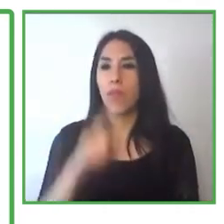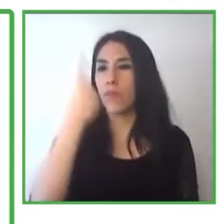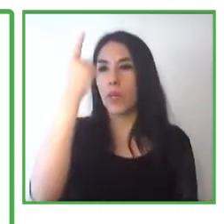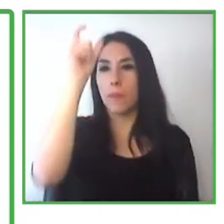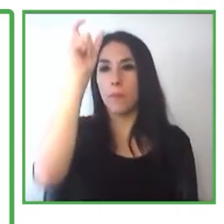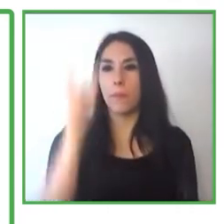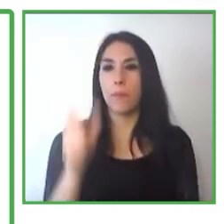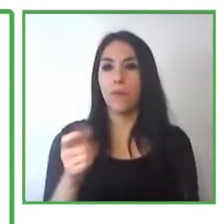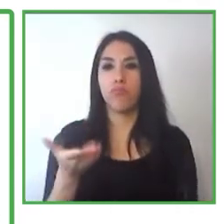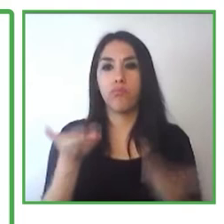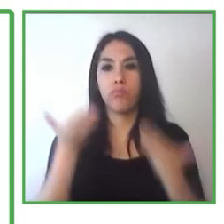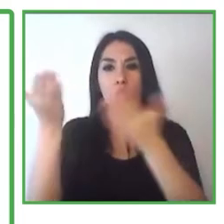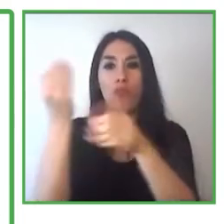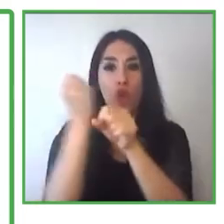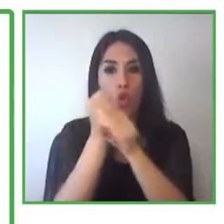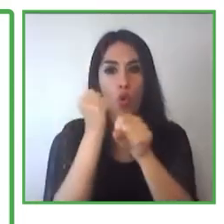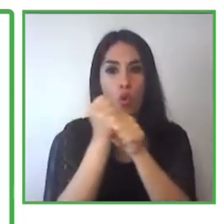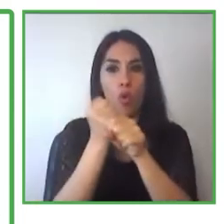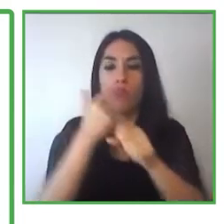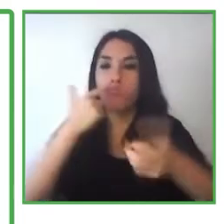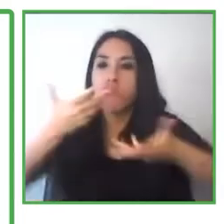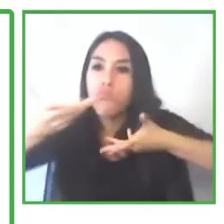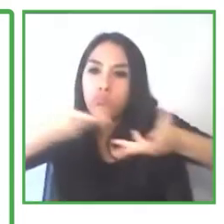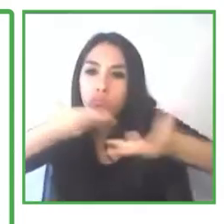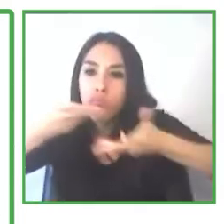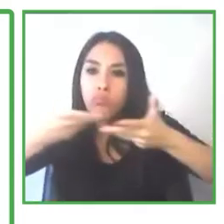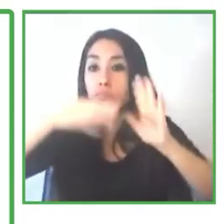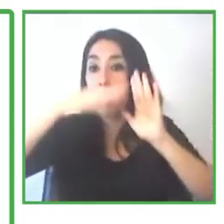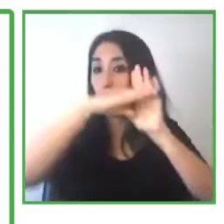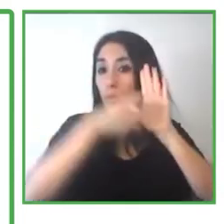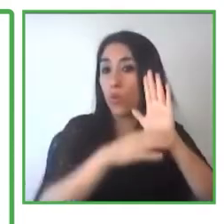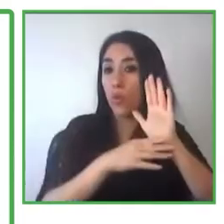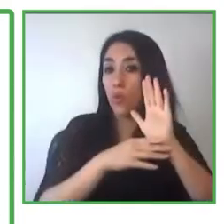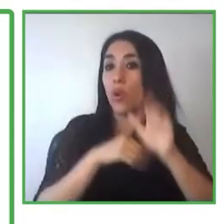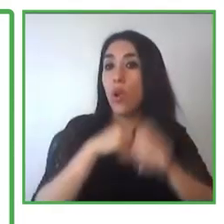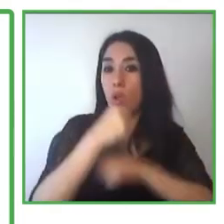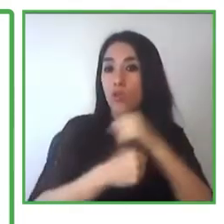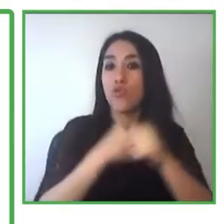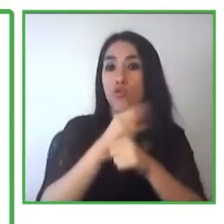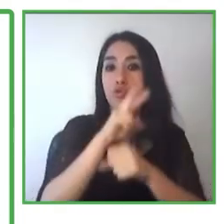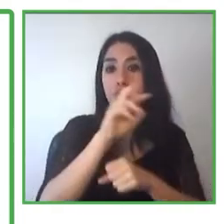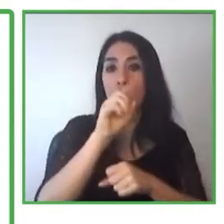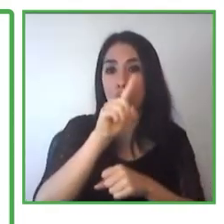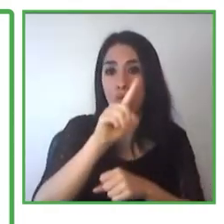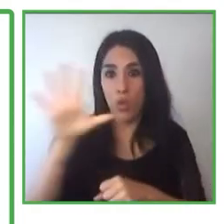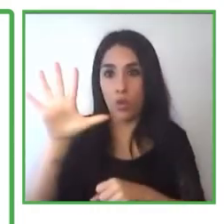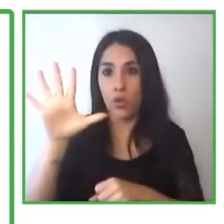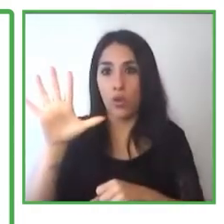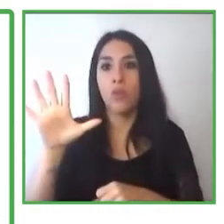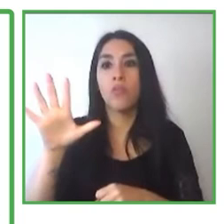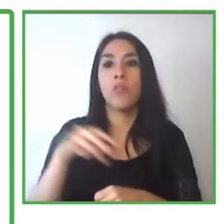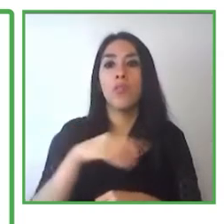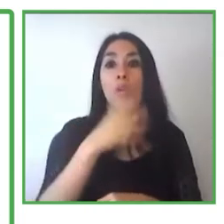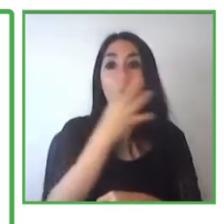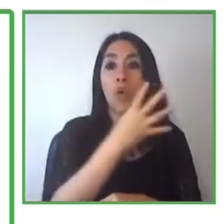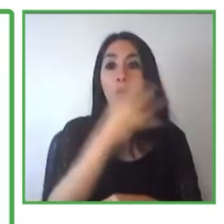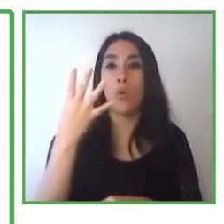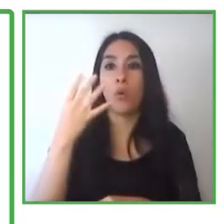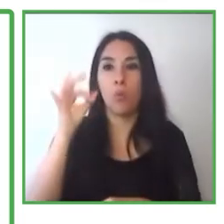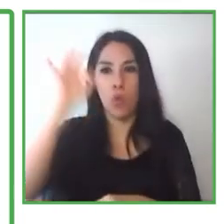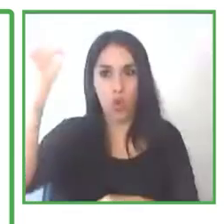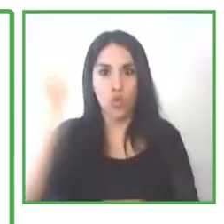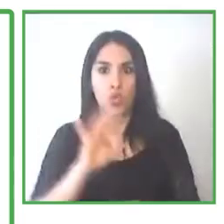total de ofertas. Si en el año 2019 el 44,7% de las ofertas eran compartidas, el